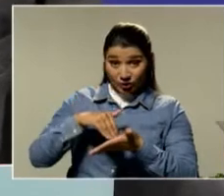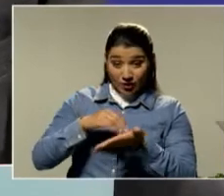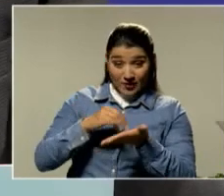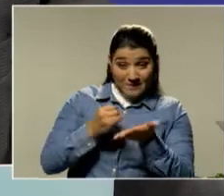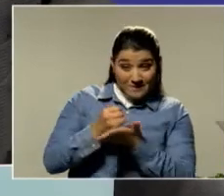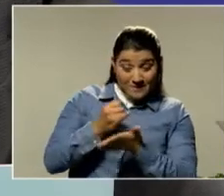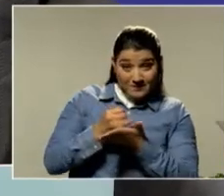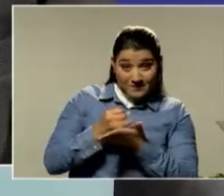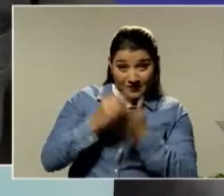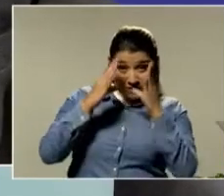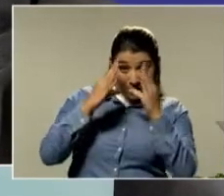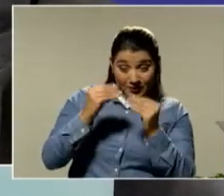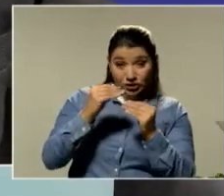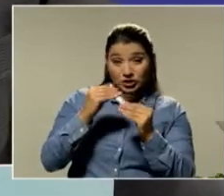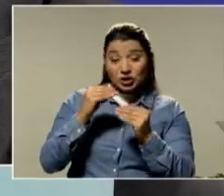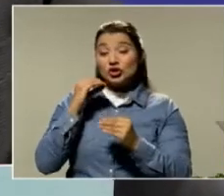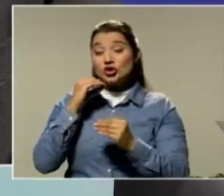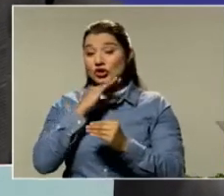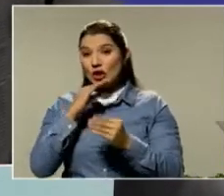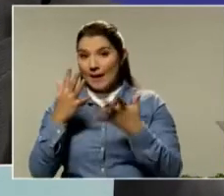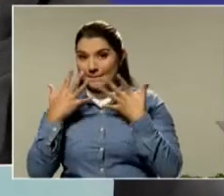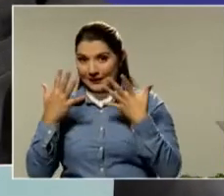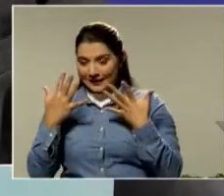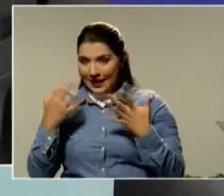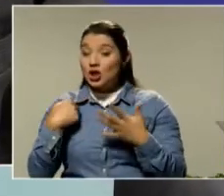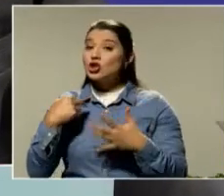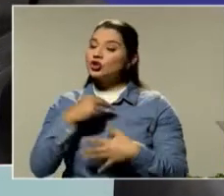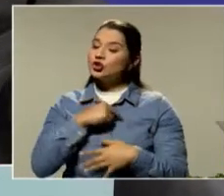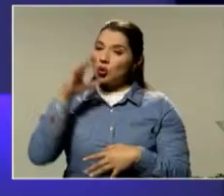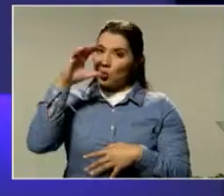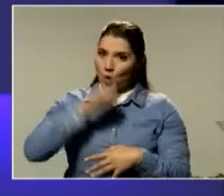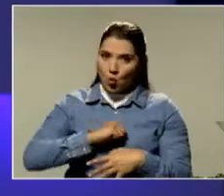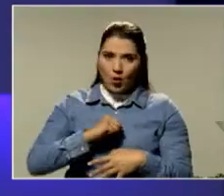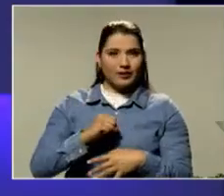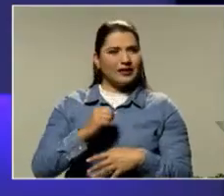que aún usándolo con todas las precauciones, de la manera más